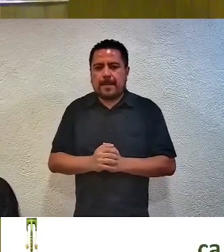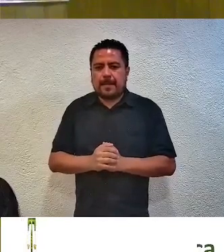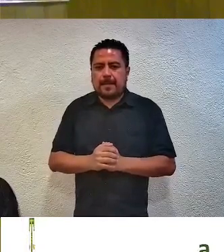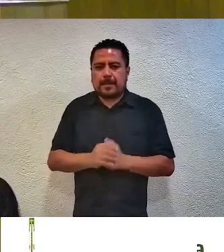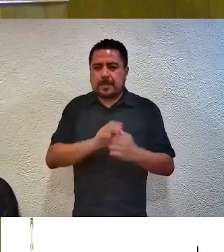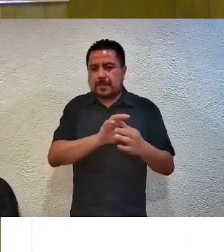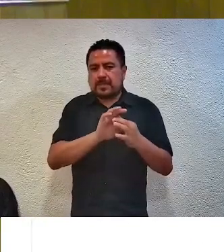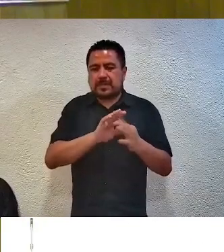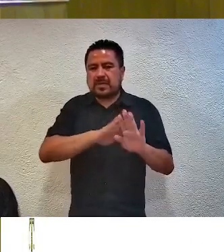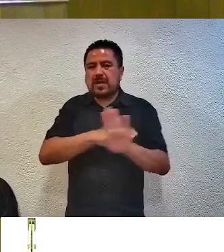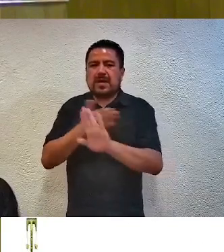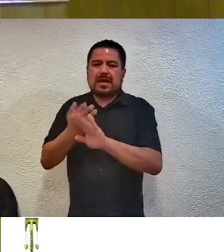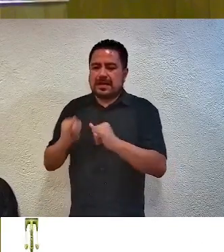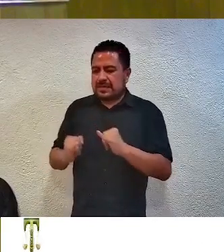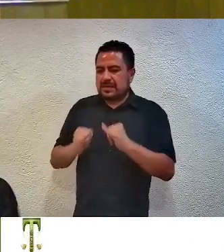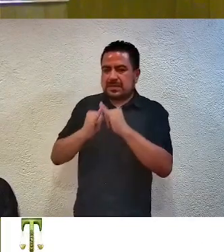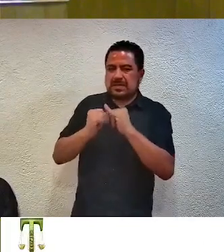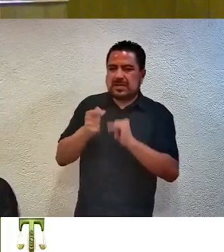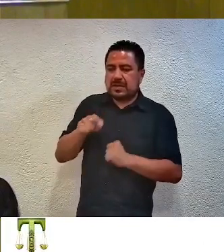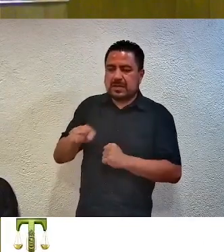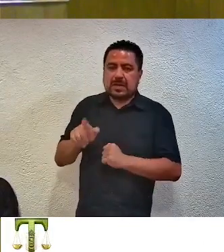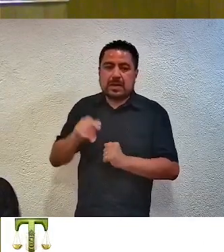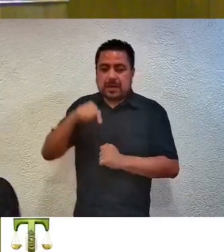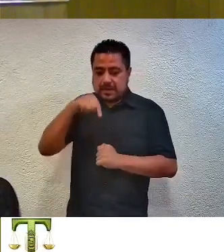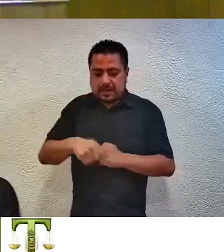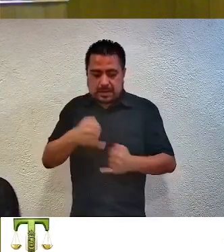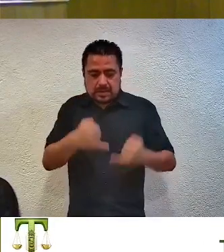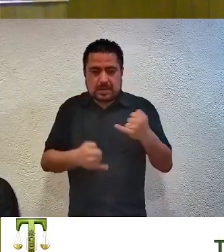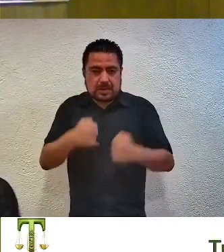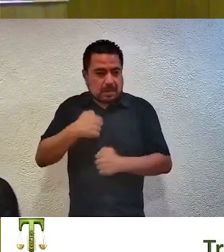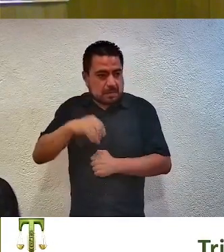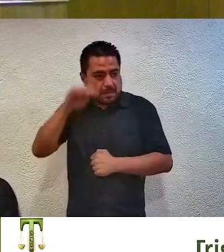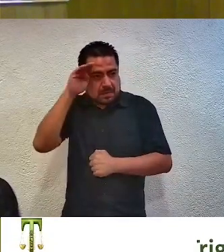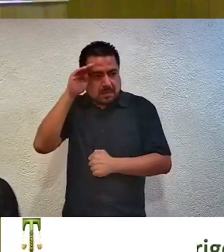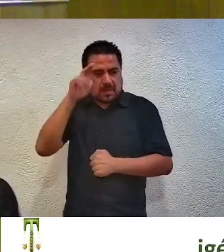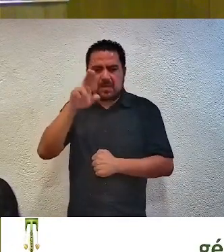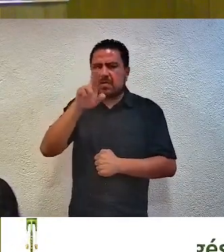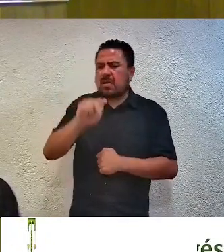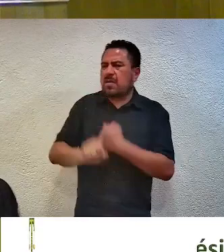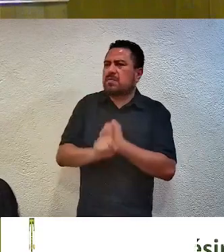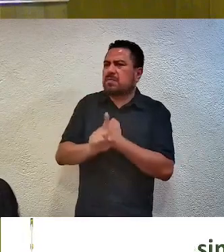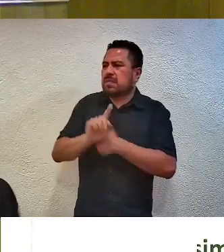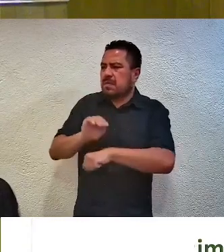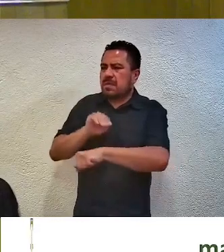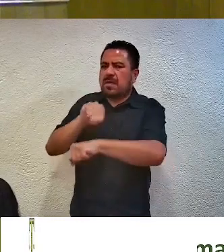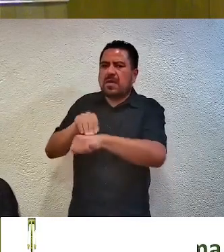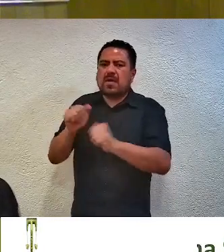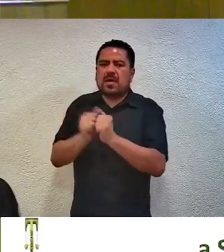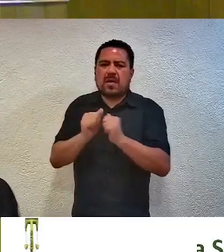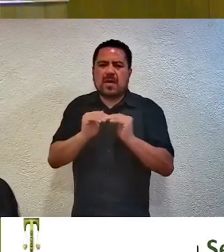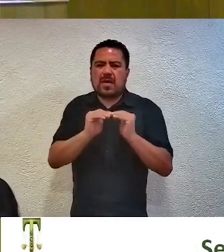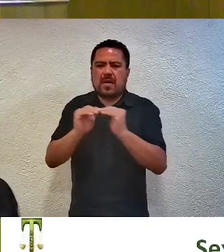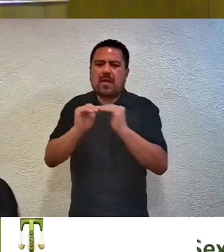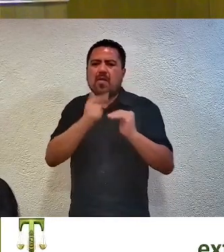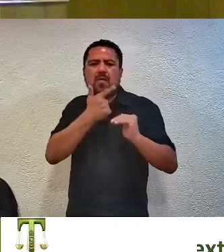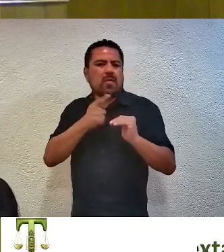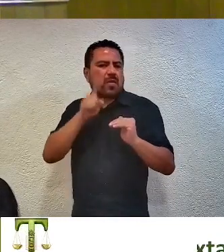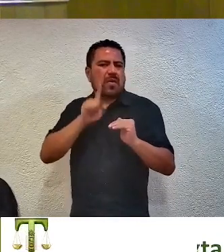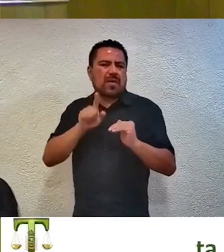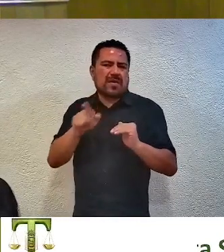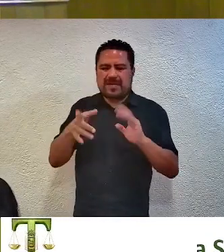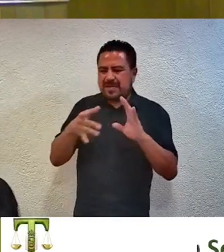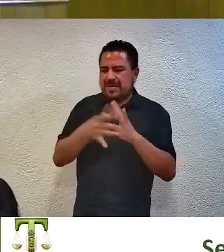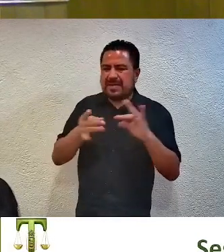Respecto a la violencia institucional alegada, este tribunal considera que no es una consecuencia de no aplicar la perspectiva de género como lo señala el